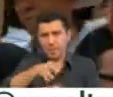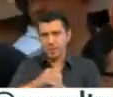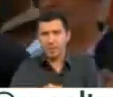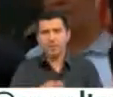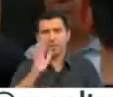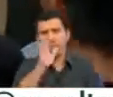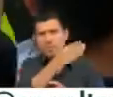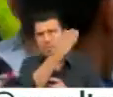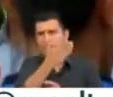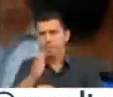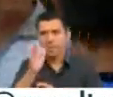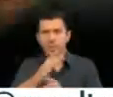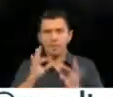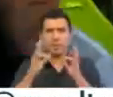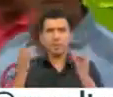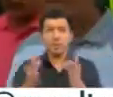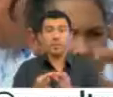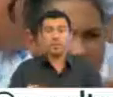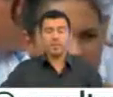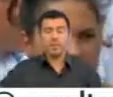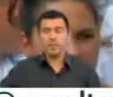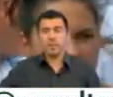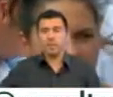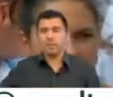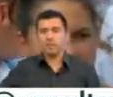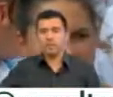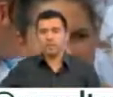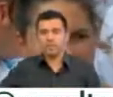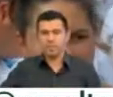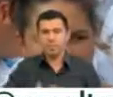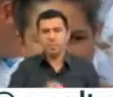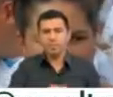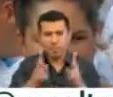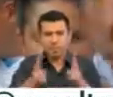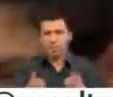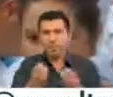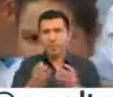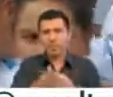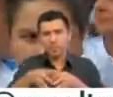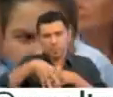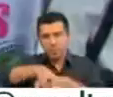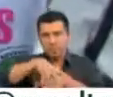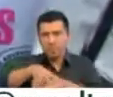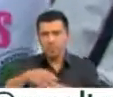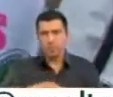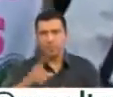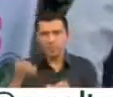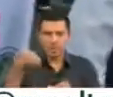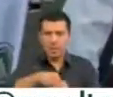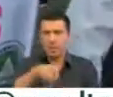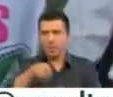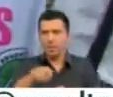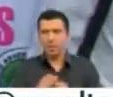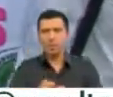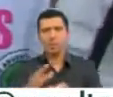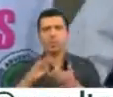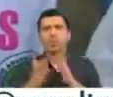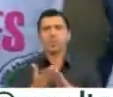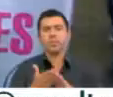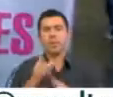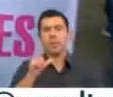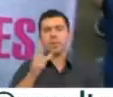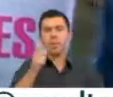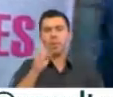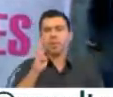familia. Según los marchantes, salieron a manifestar su inconformidad contra la inclusión de los derechos de la comunidad LGTBI en